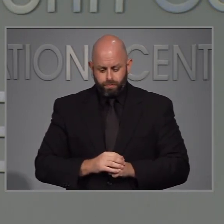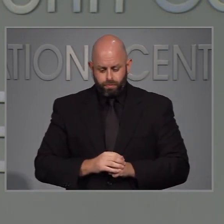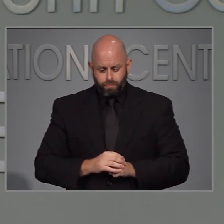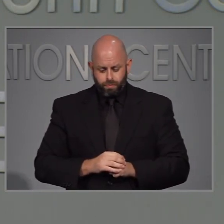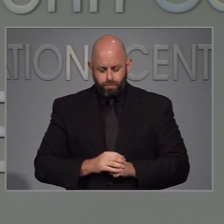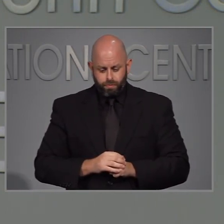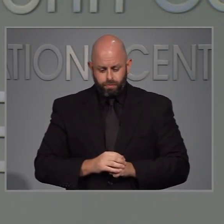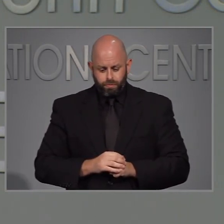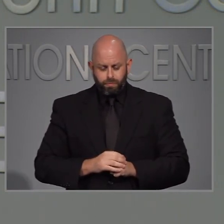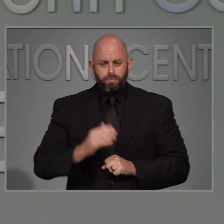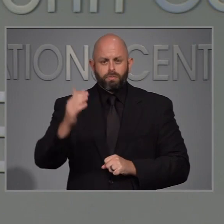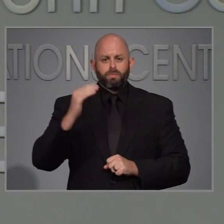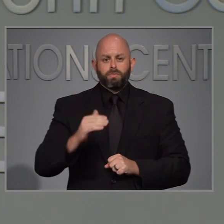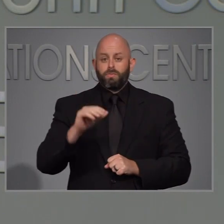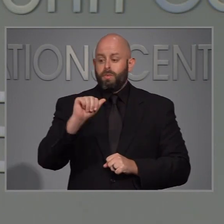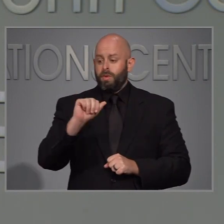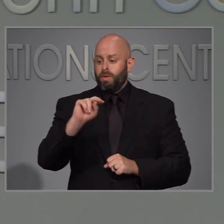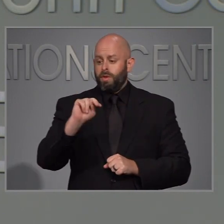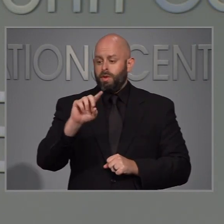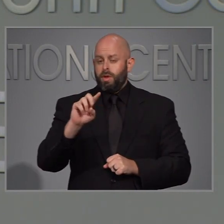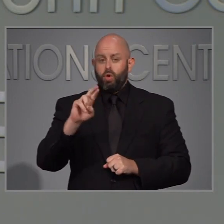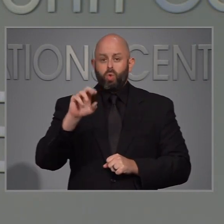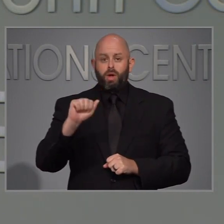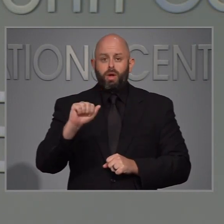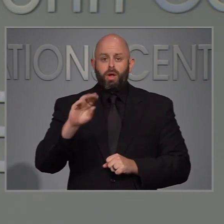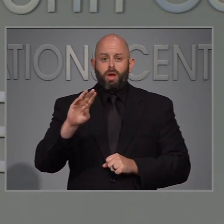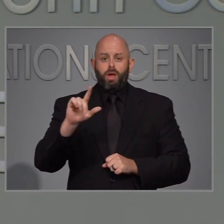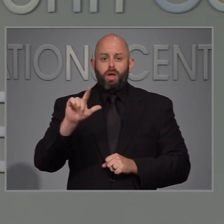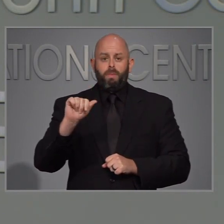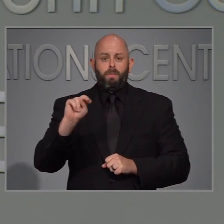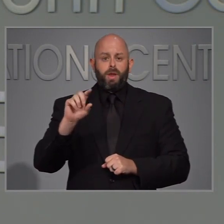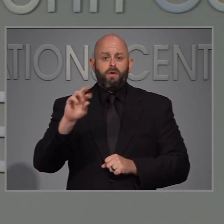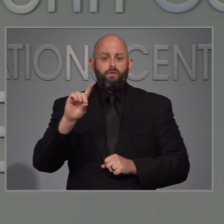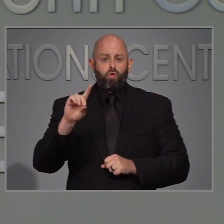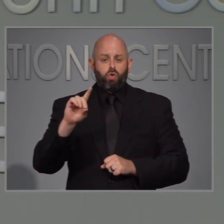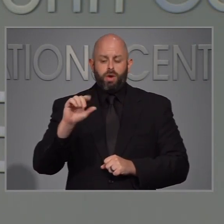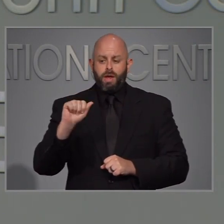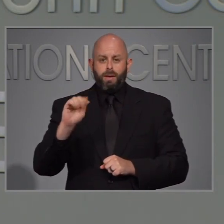La siguiente pregunta es de Andrea Lamford, de ABC 11.